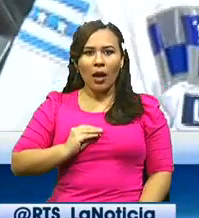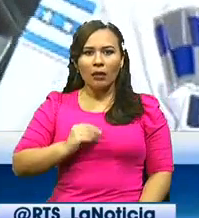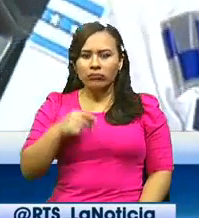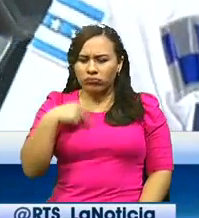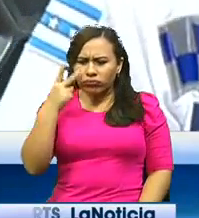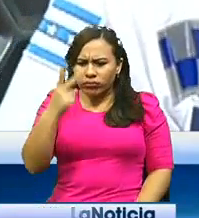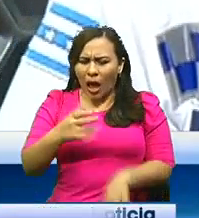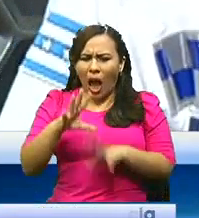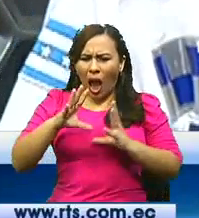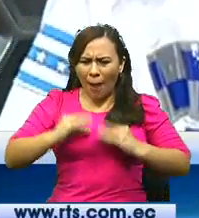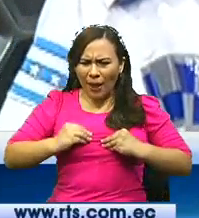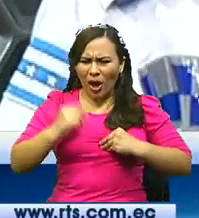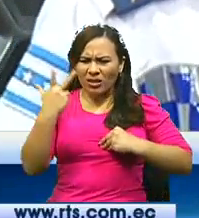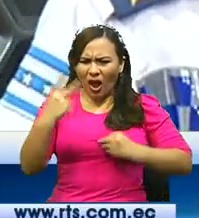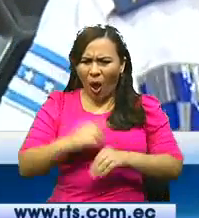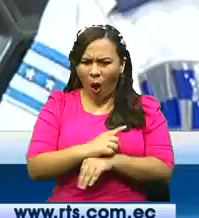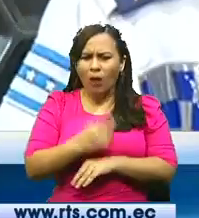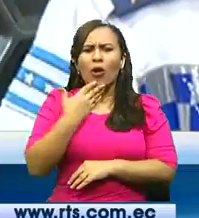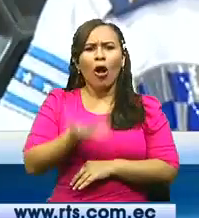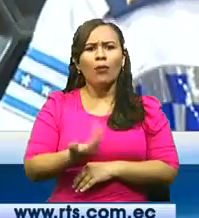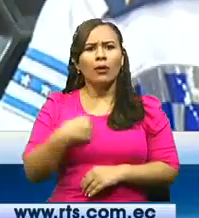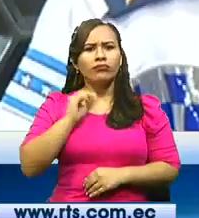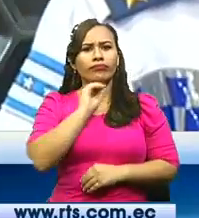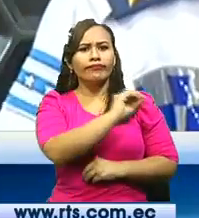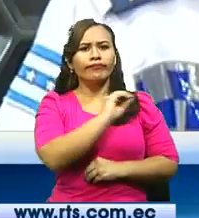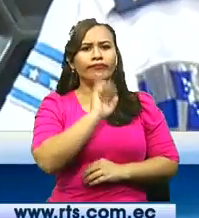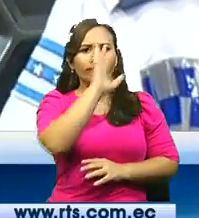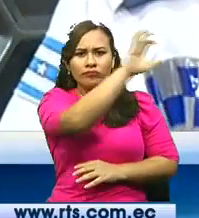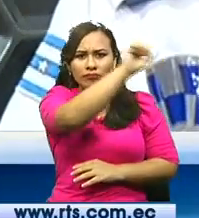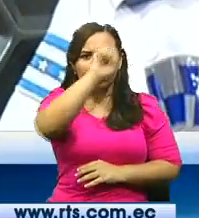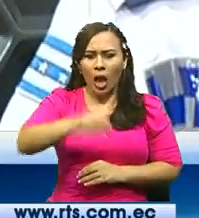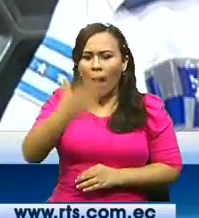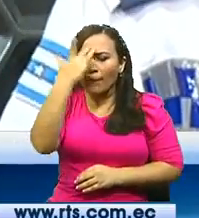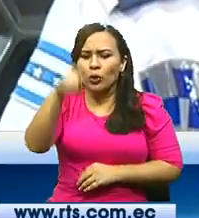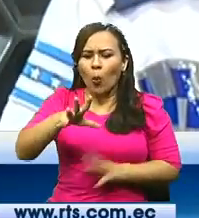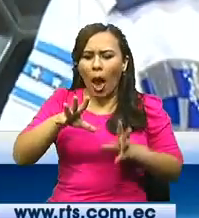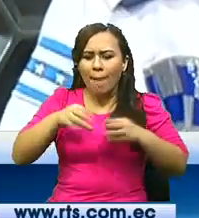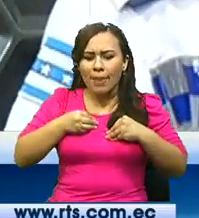él tendrá que después, pues, el agente tendrá que, lógicamente,